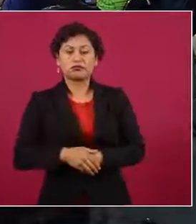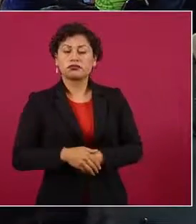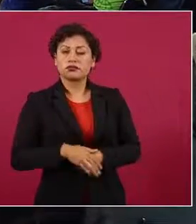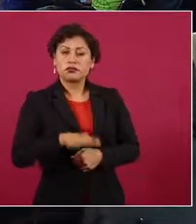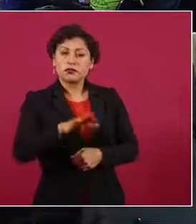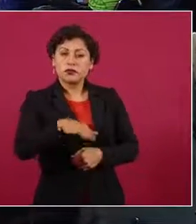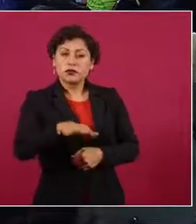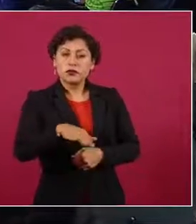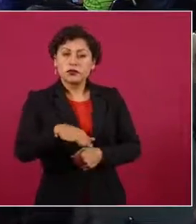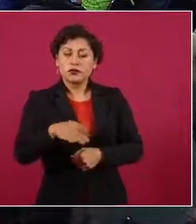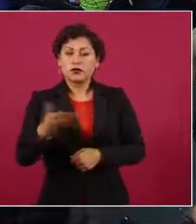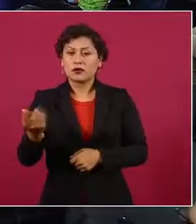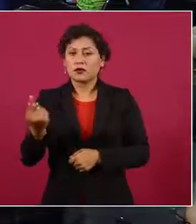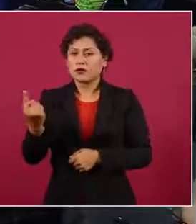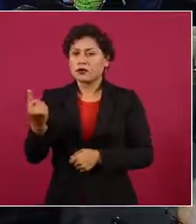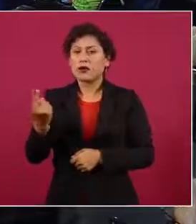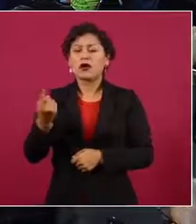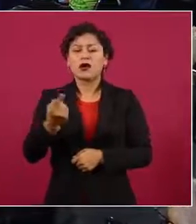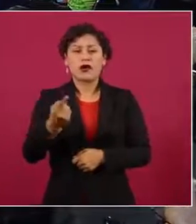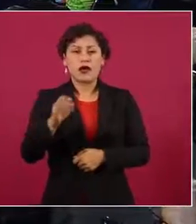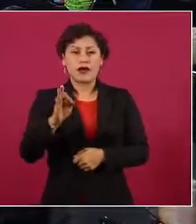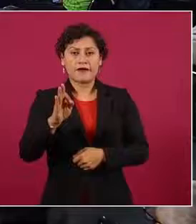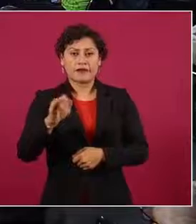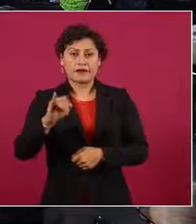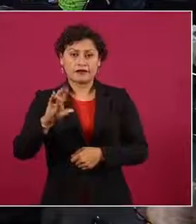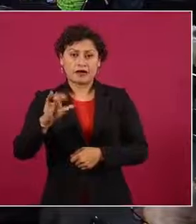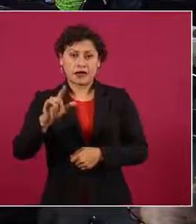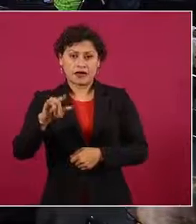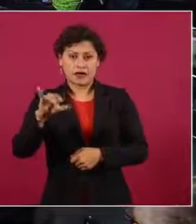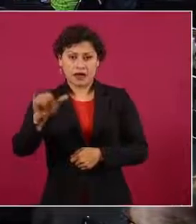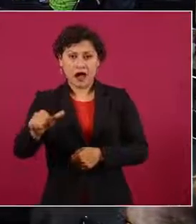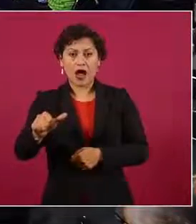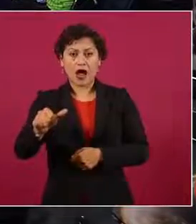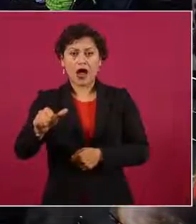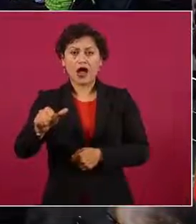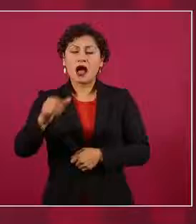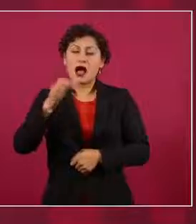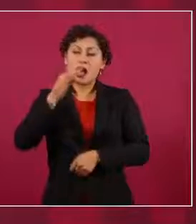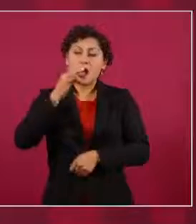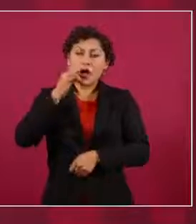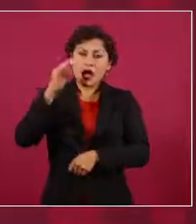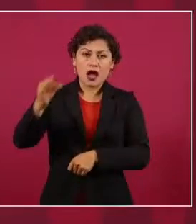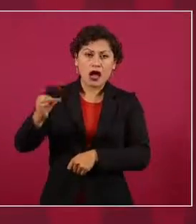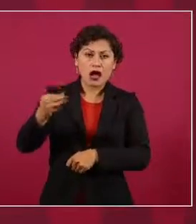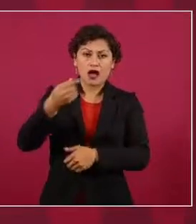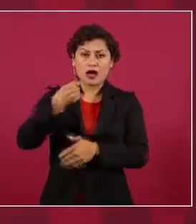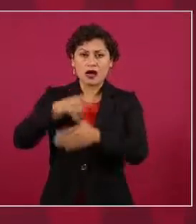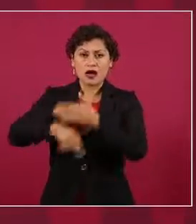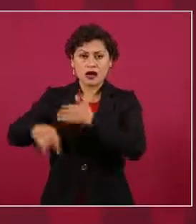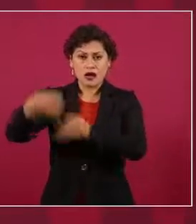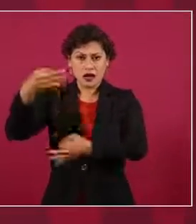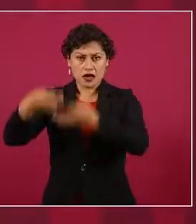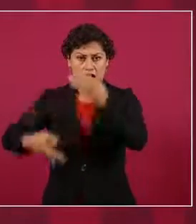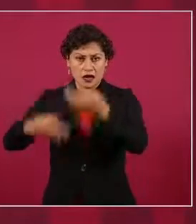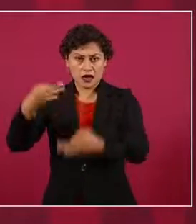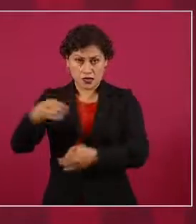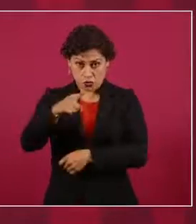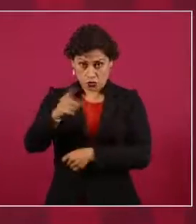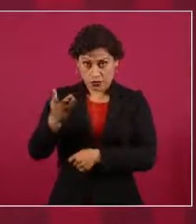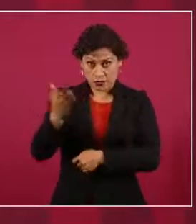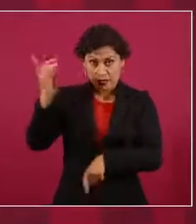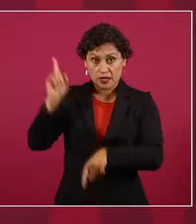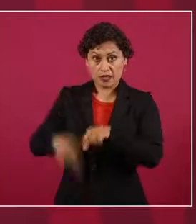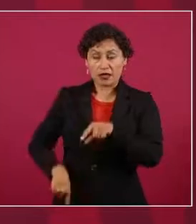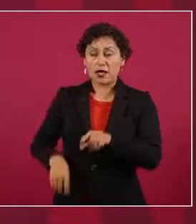qué? ¿Pediría a la Fiscalía que se desista de esta apelación? No sé cómo esté la cuestión